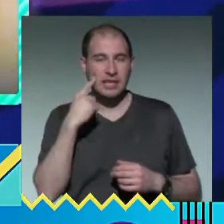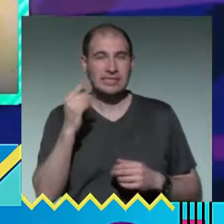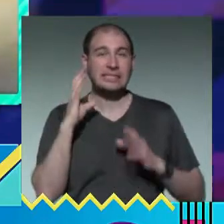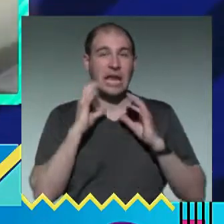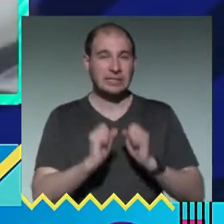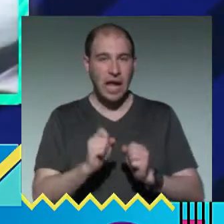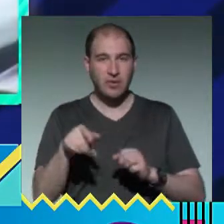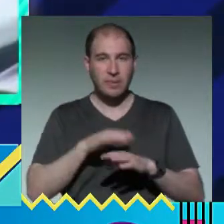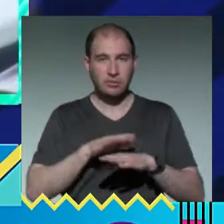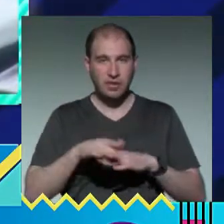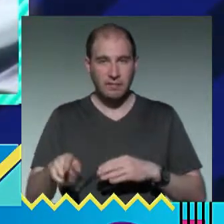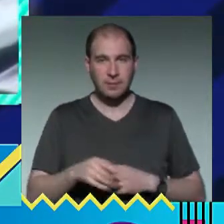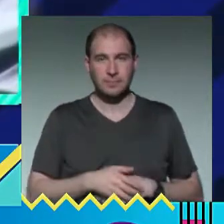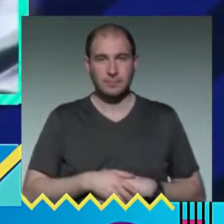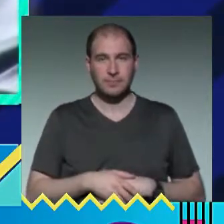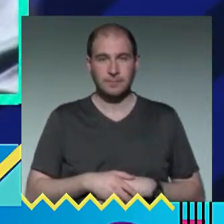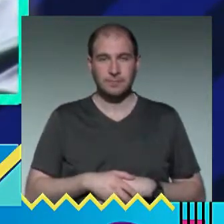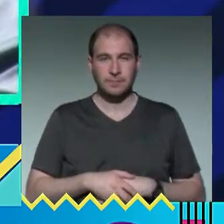en funciones